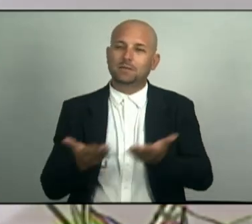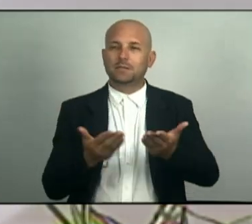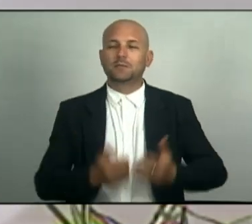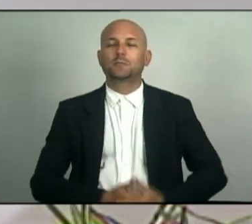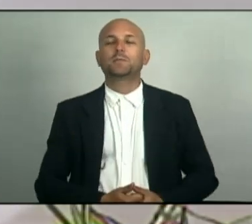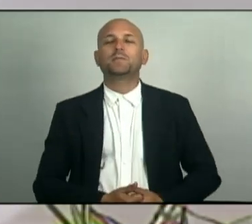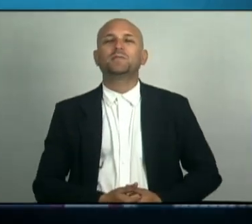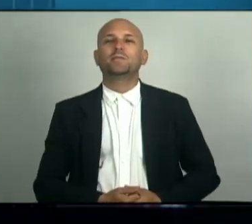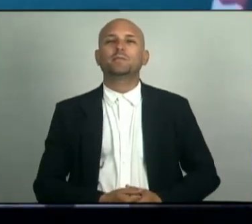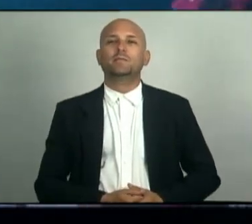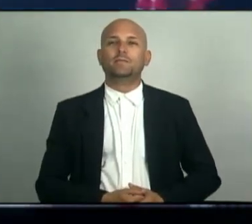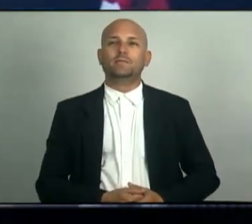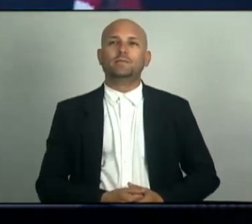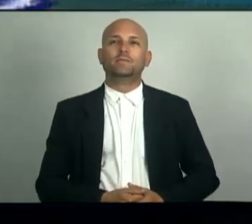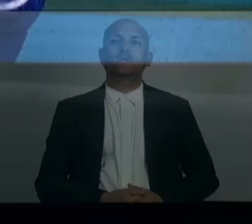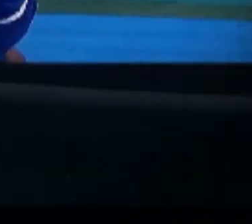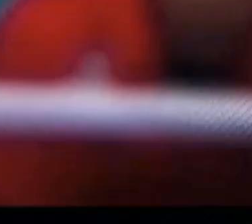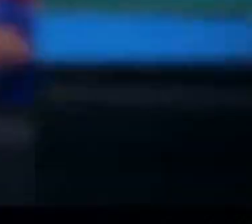Roberto